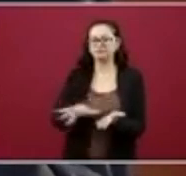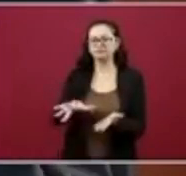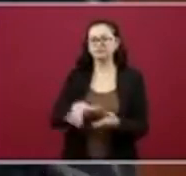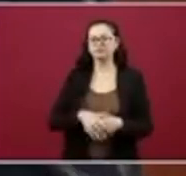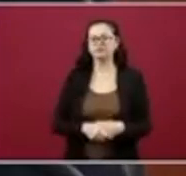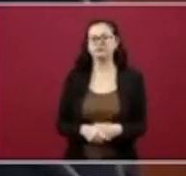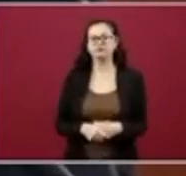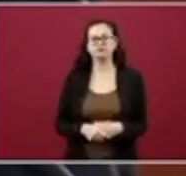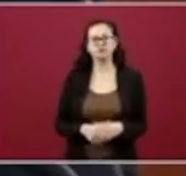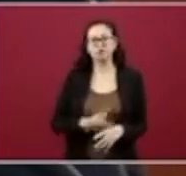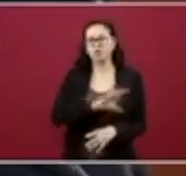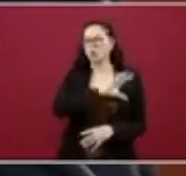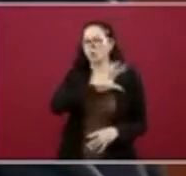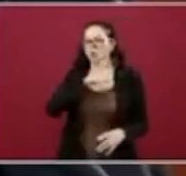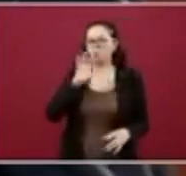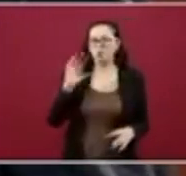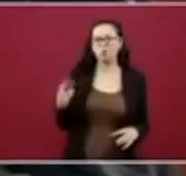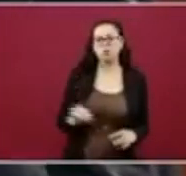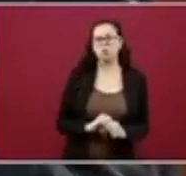con todo.